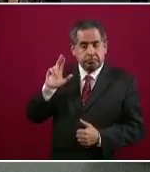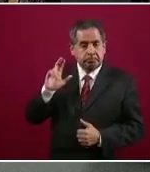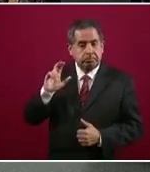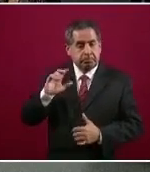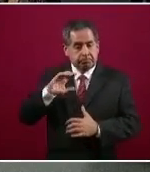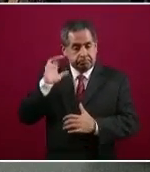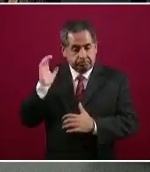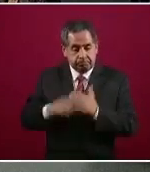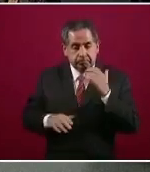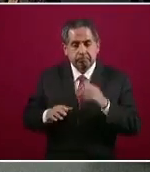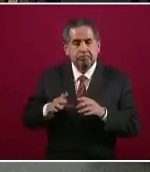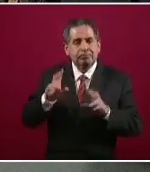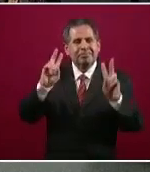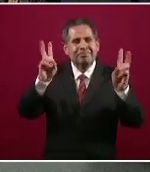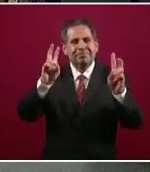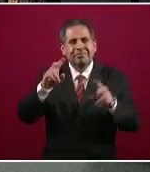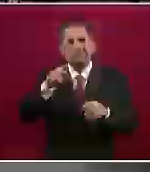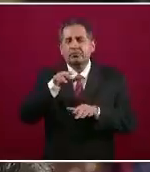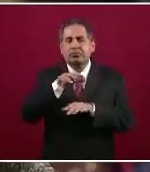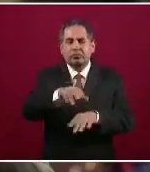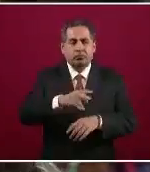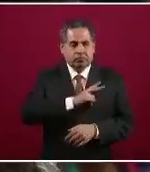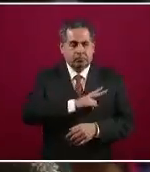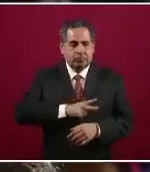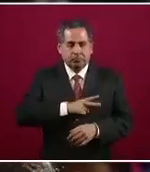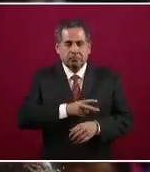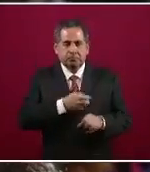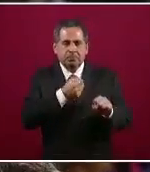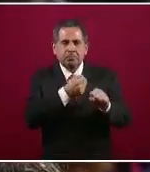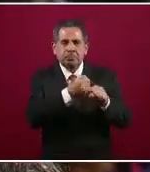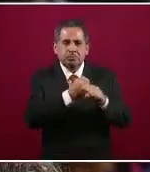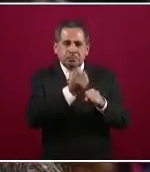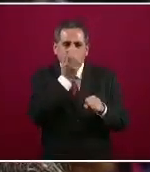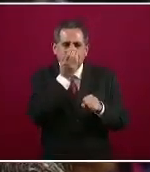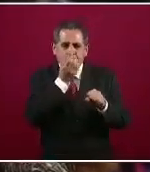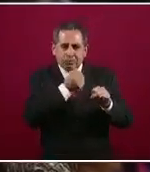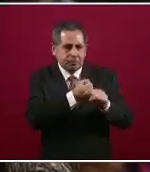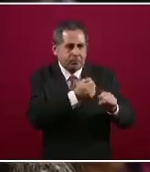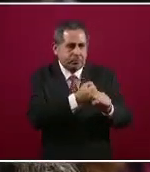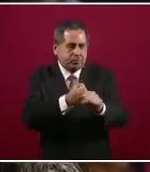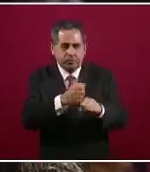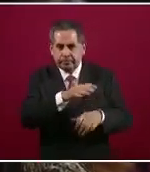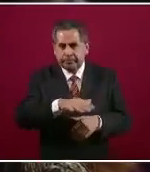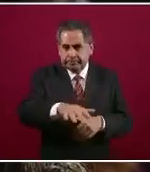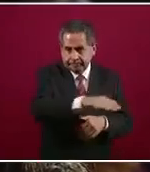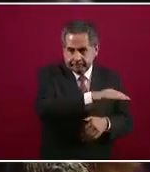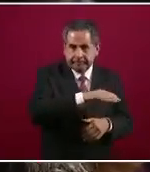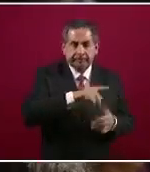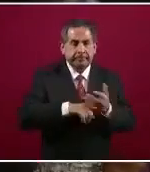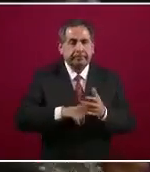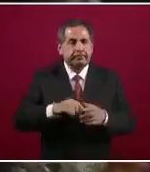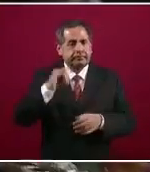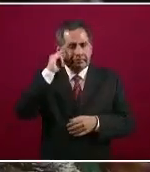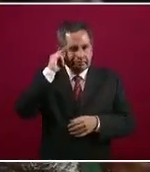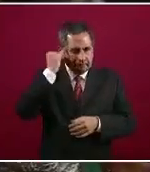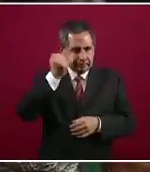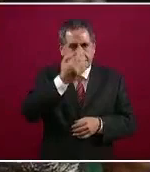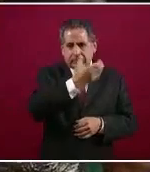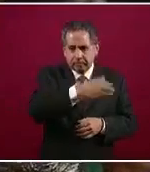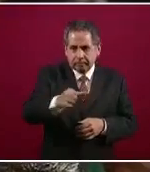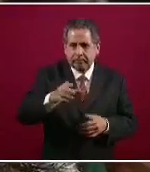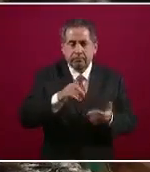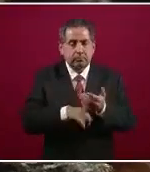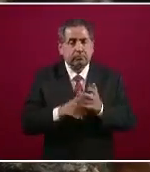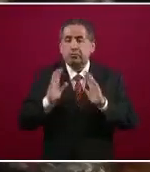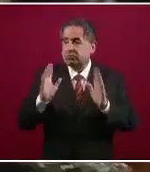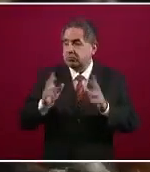el programa piloto de fertilizantes. Ha habido ahí una confrontación entre campesinos y la misma SADER, quien afirma que